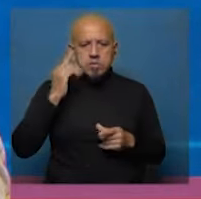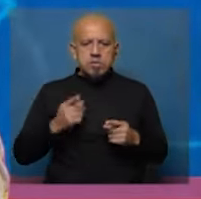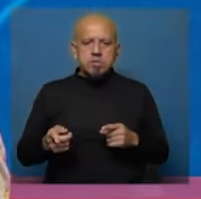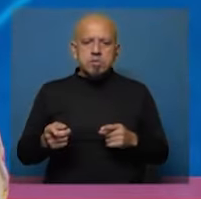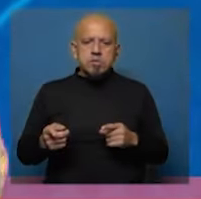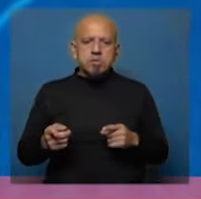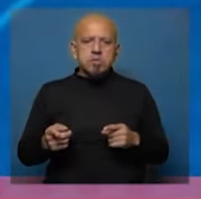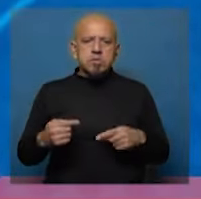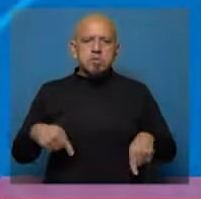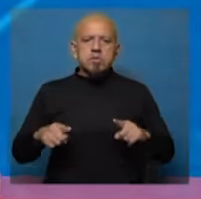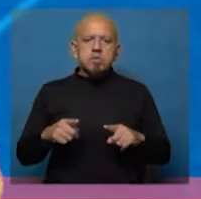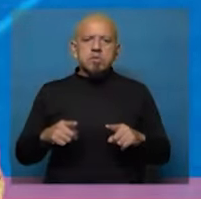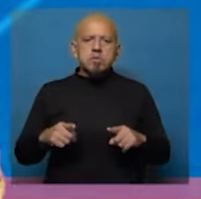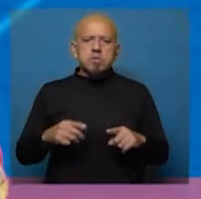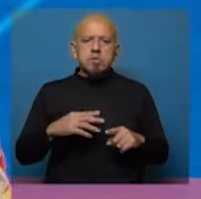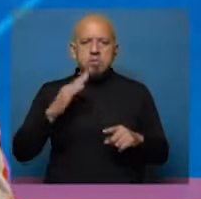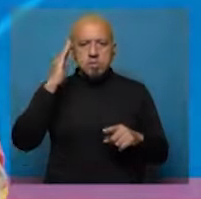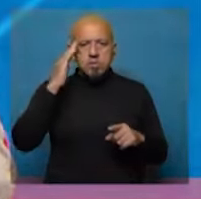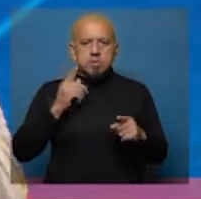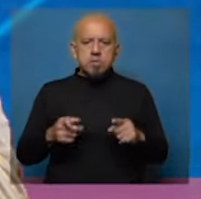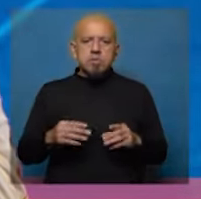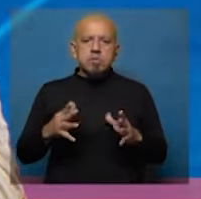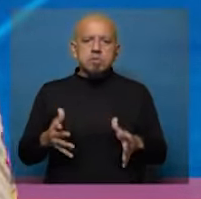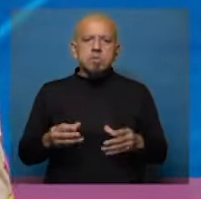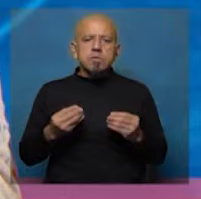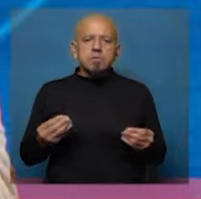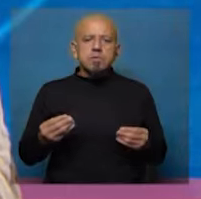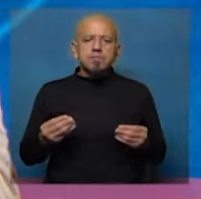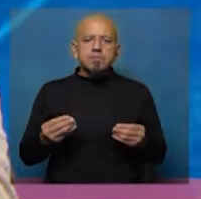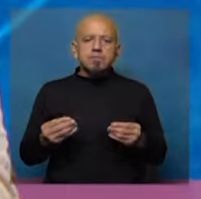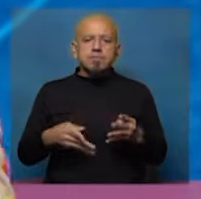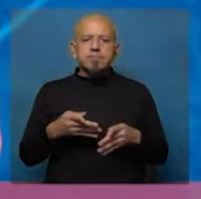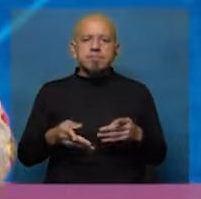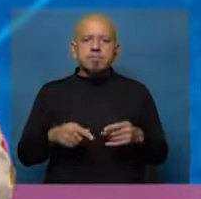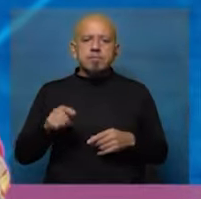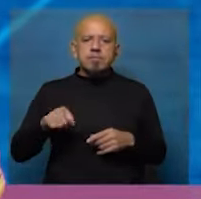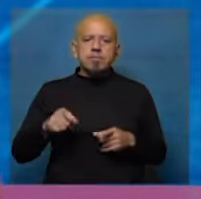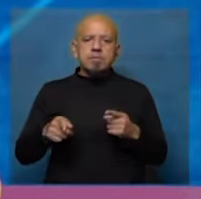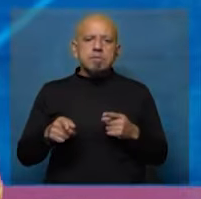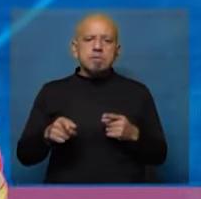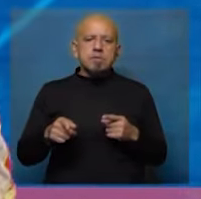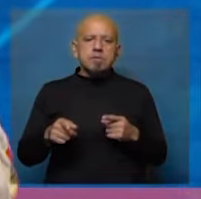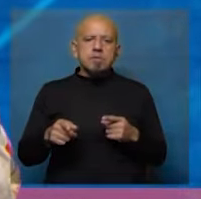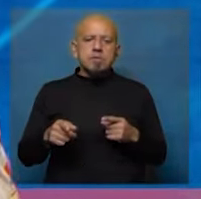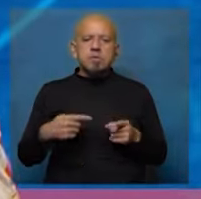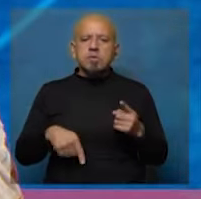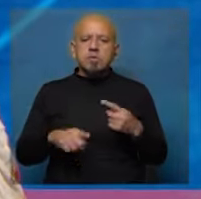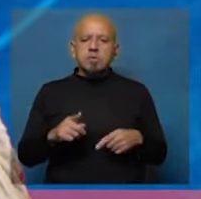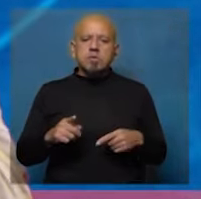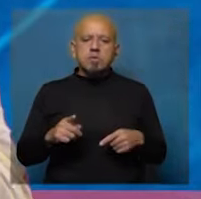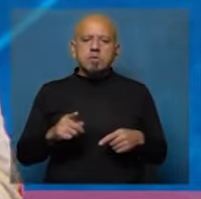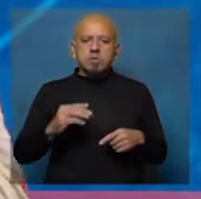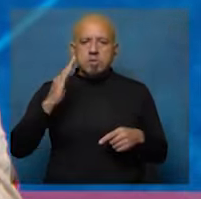que conocen de este tipo de delitos Cómo funcionan Cómo funciona la justicia en lo bueno y lo malo entonces